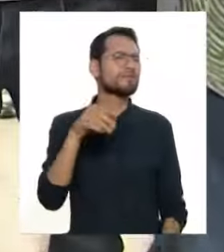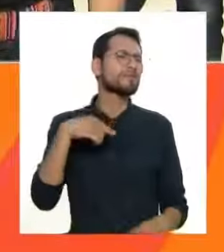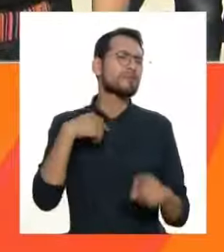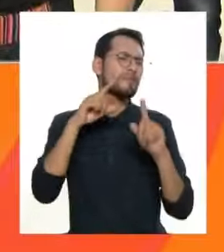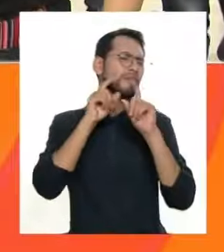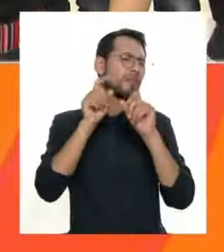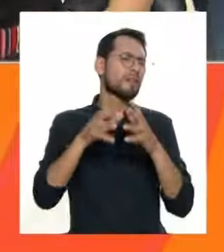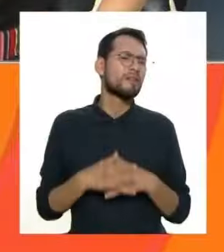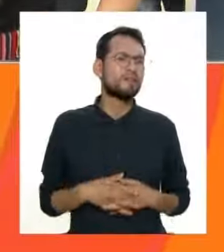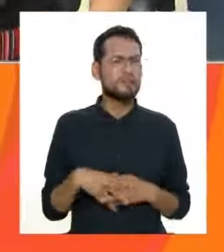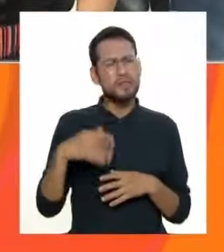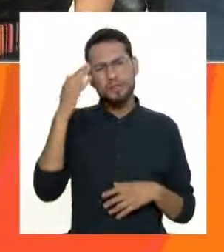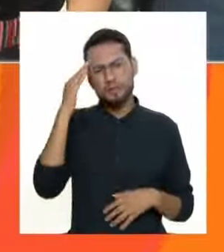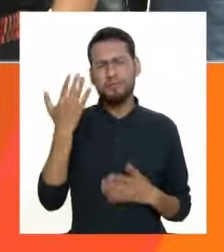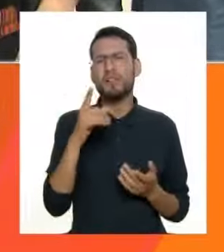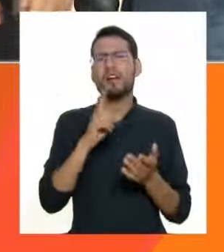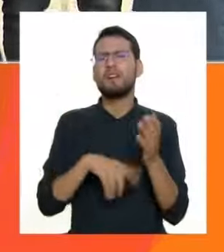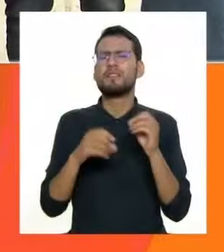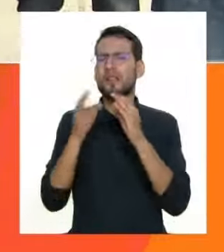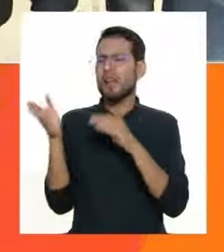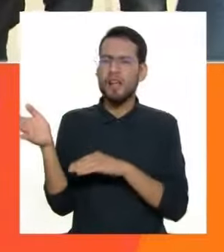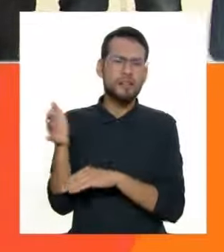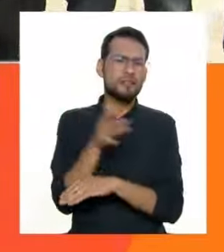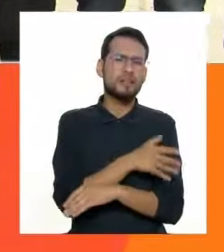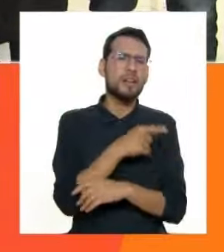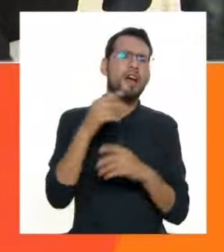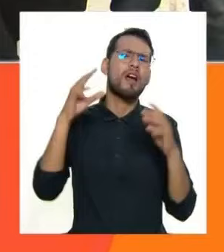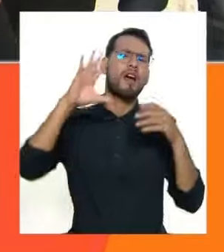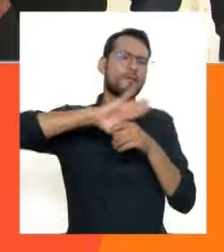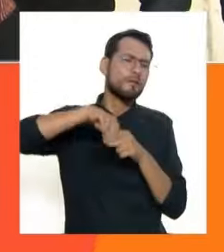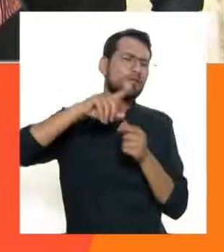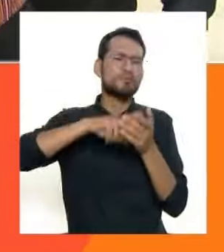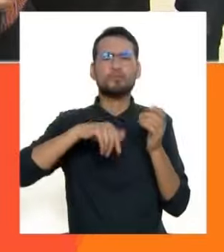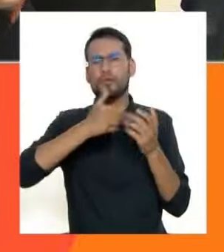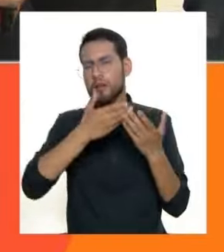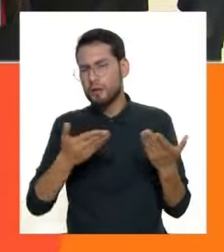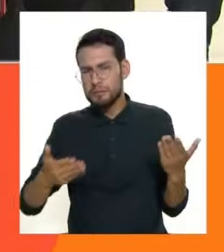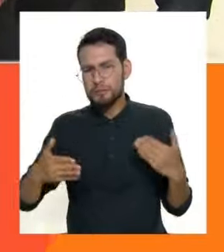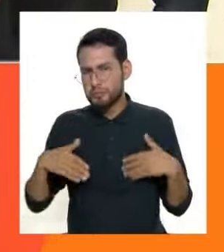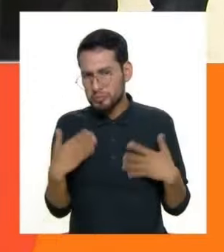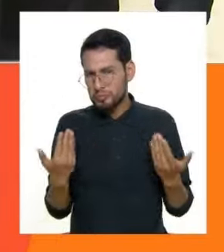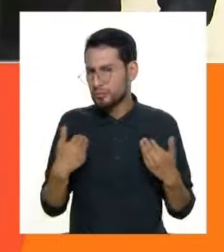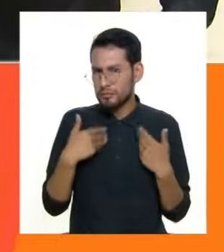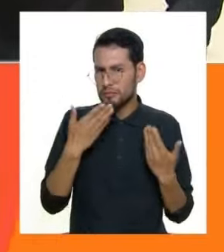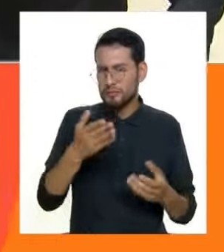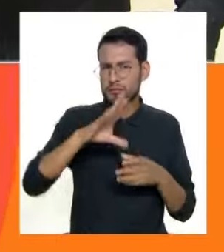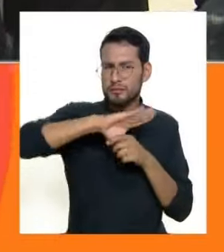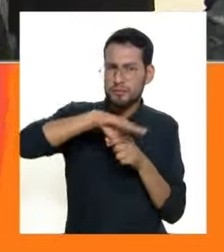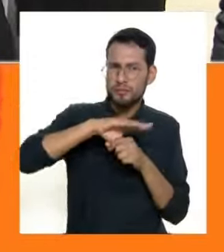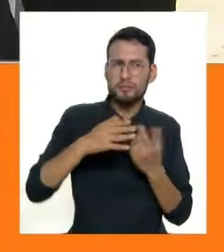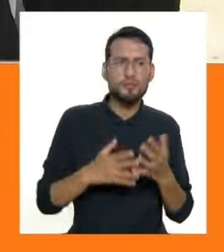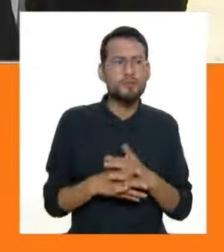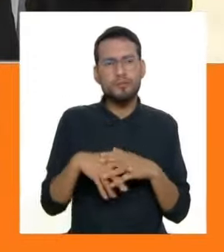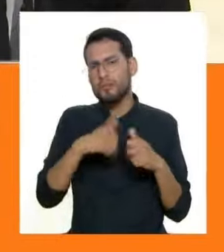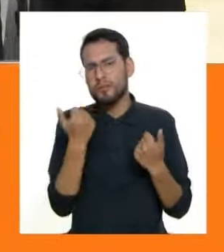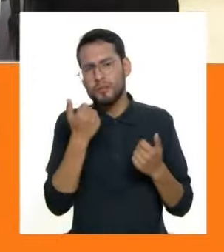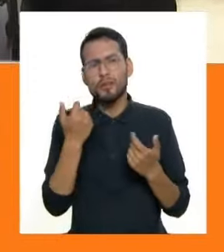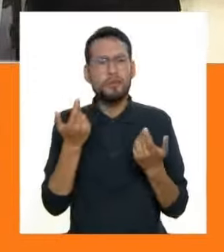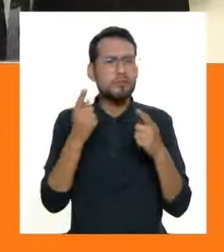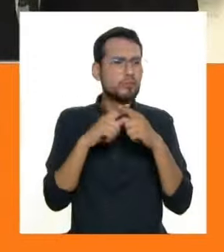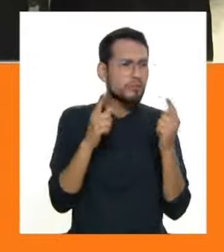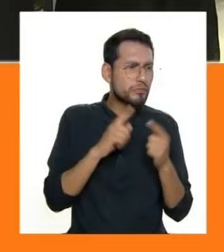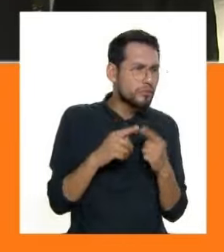me encantaría saber de qué día va la feria, qué otras cositas más podemos encontrar en la feria, algunos